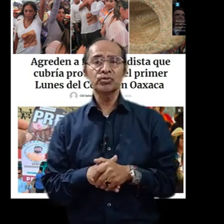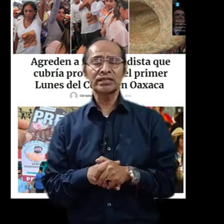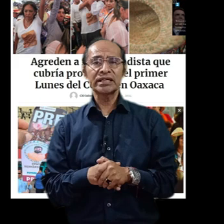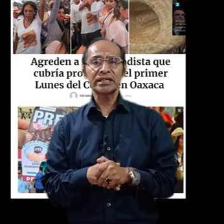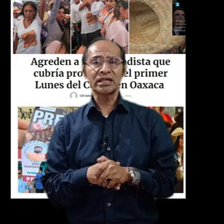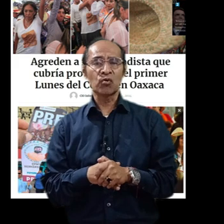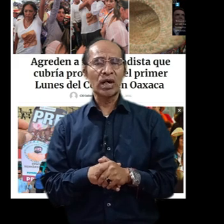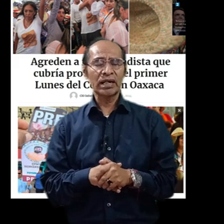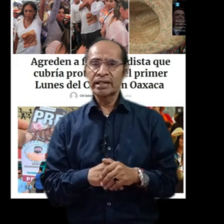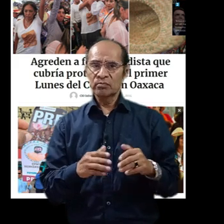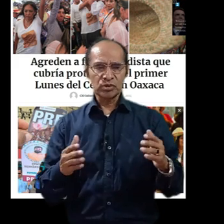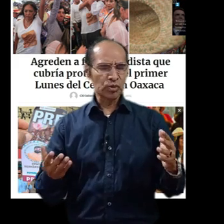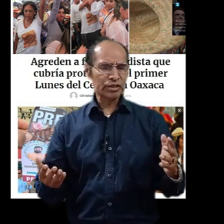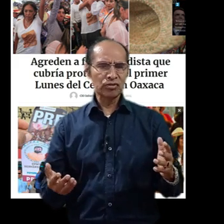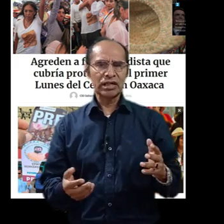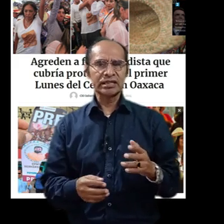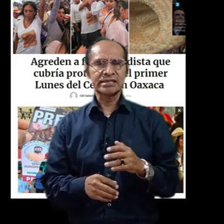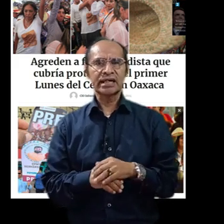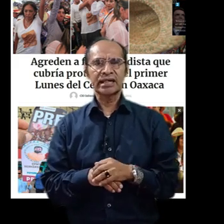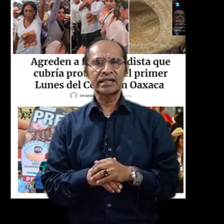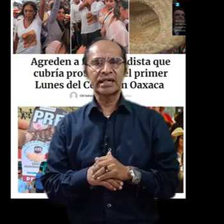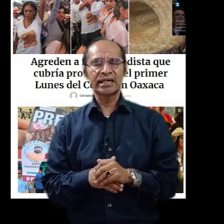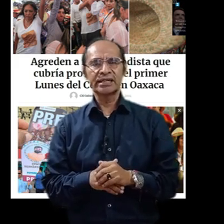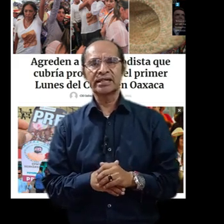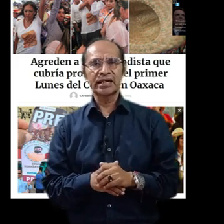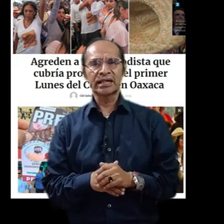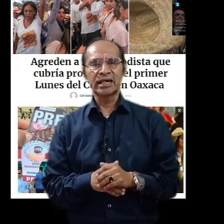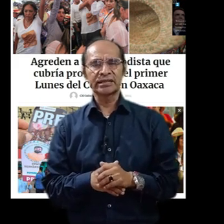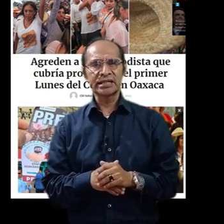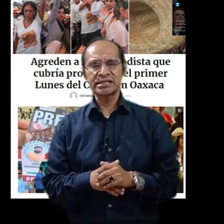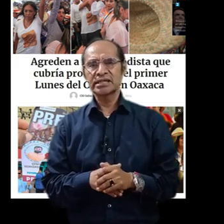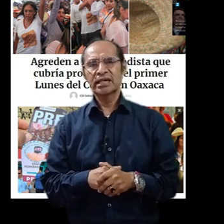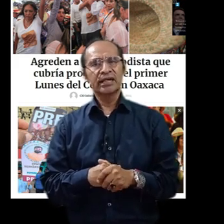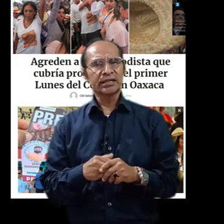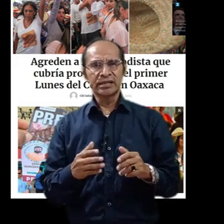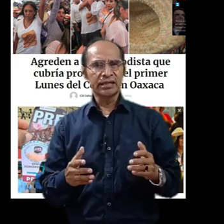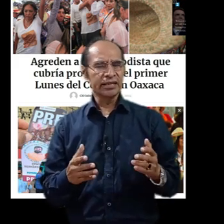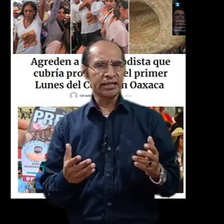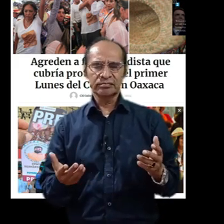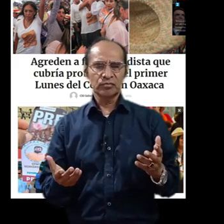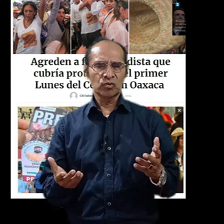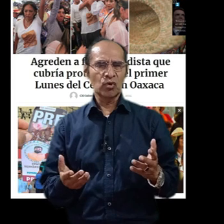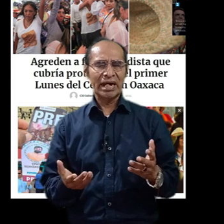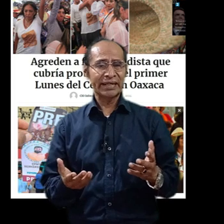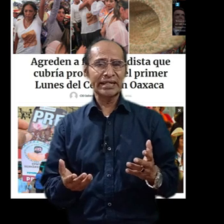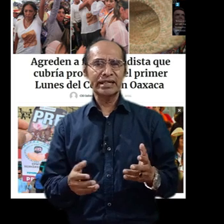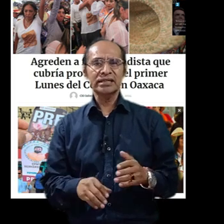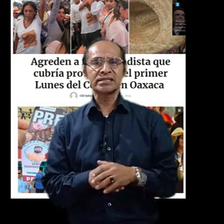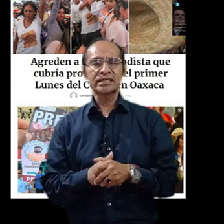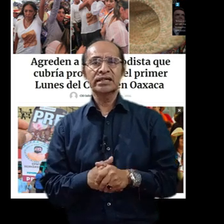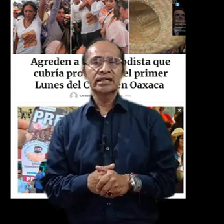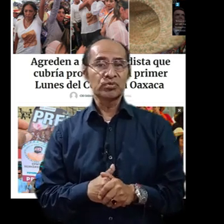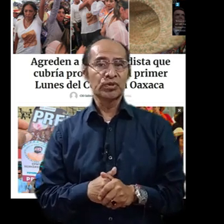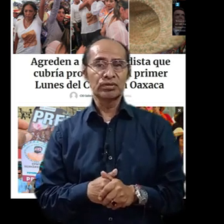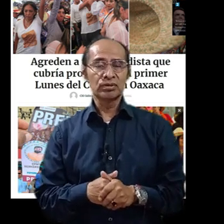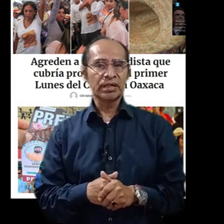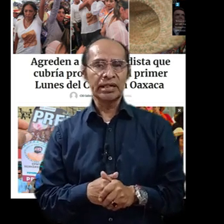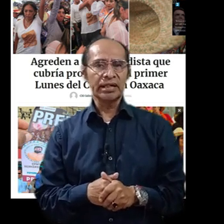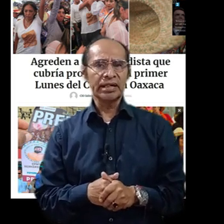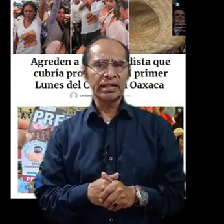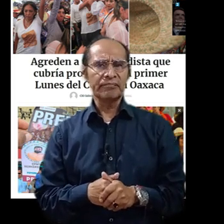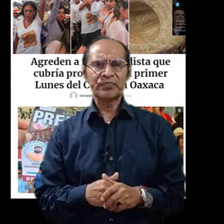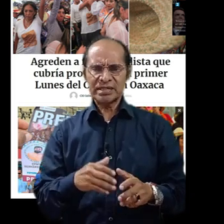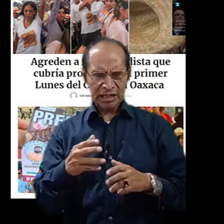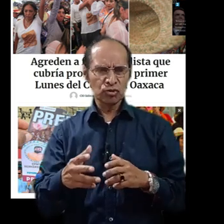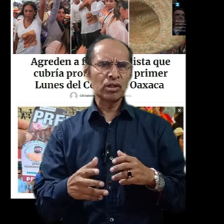pero surgió un detalle en el cual Pues bueno la destacada actriz de oaxaqueña Sí pues